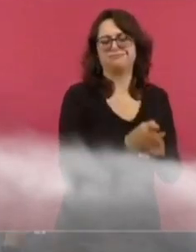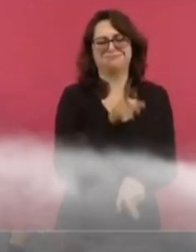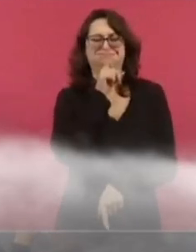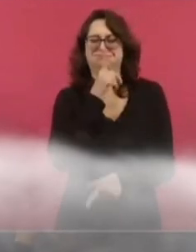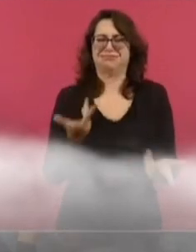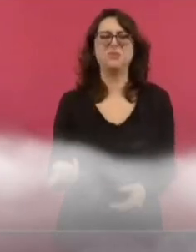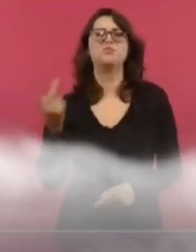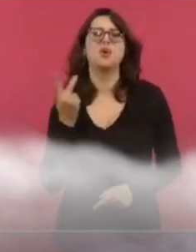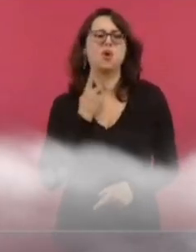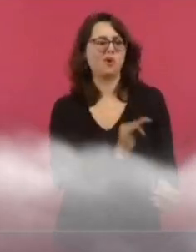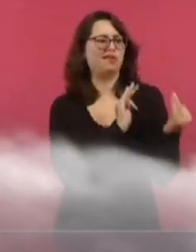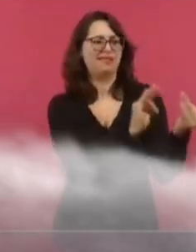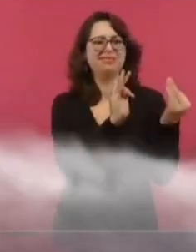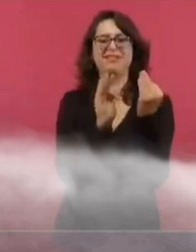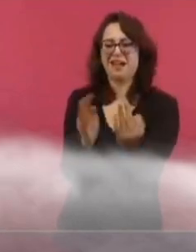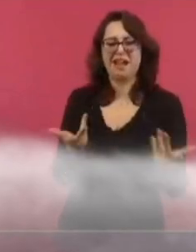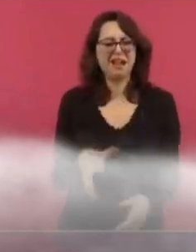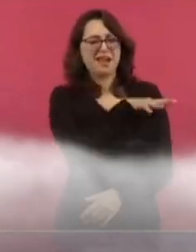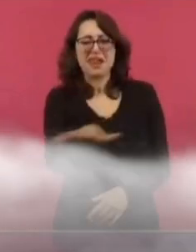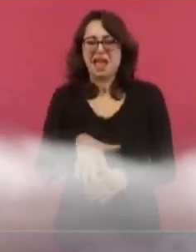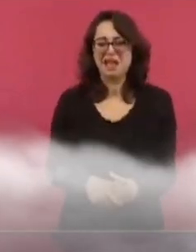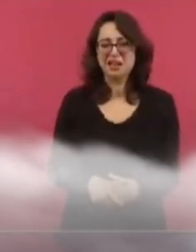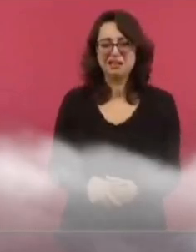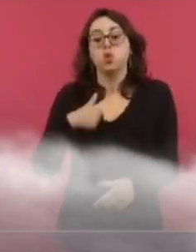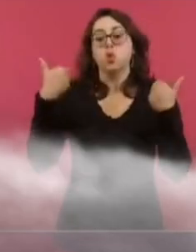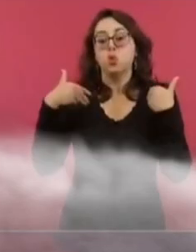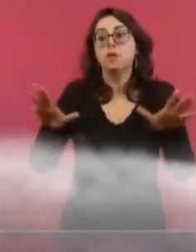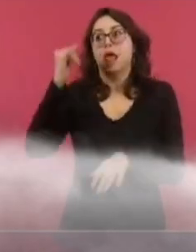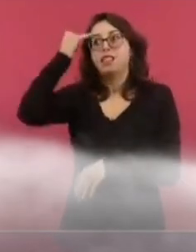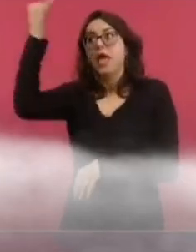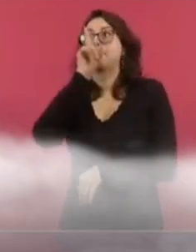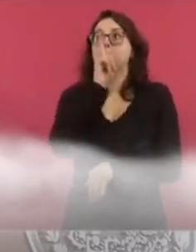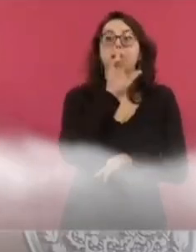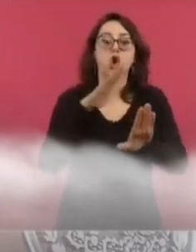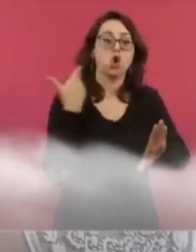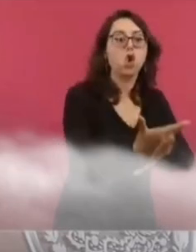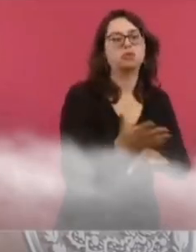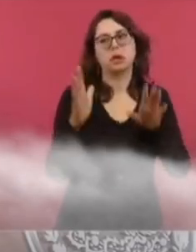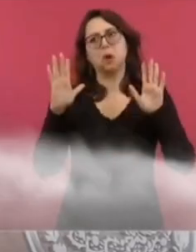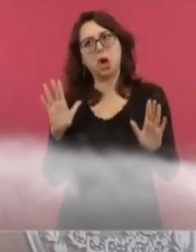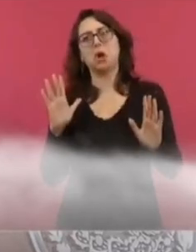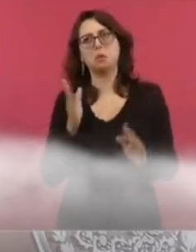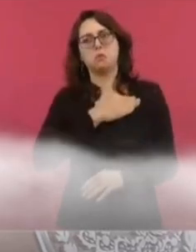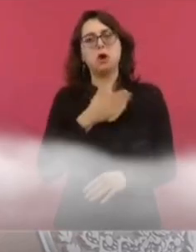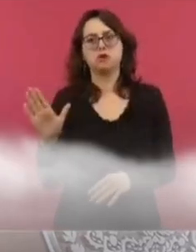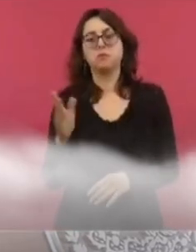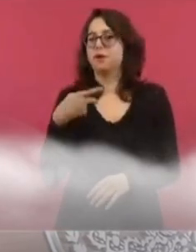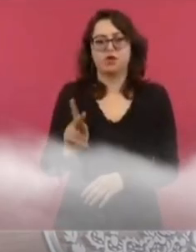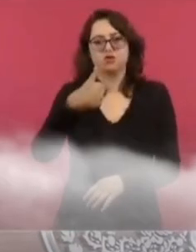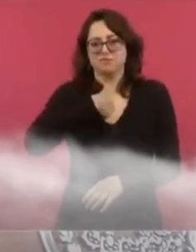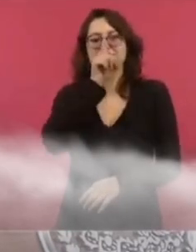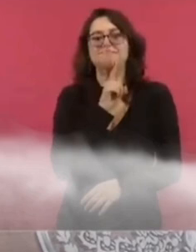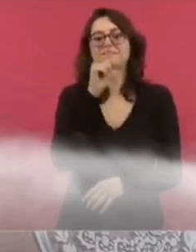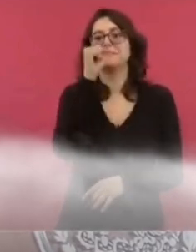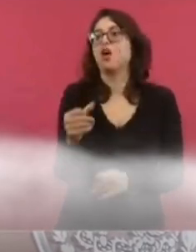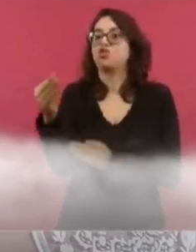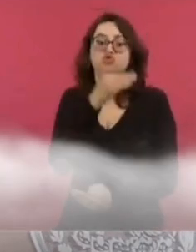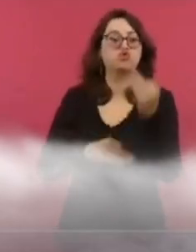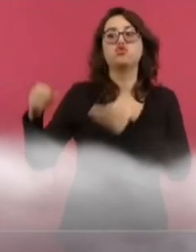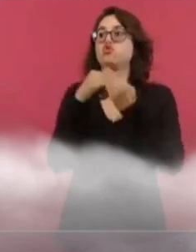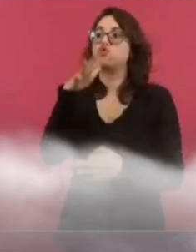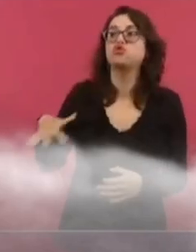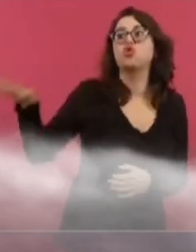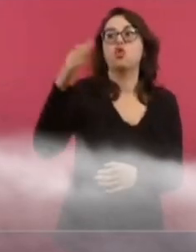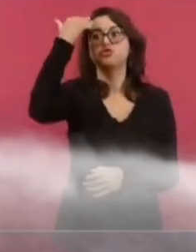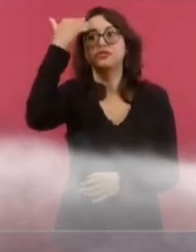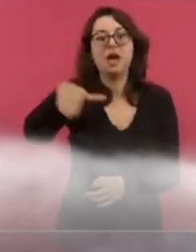mujeres. Si estuviese yo diciendo una mentira, pero es sabido, es de dominio público, que allá la